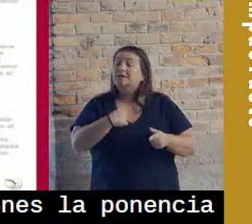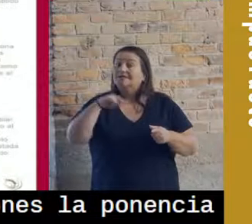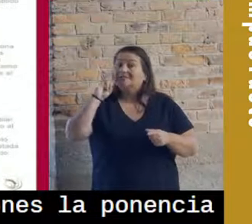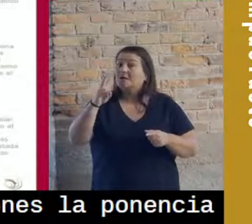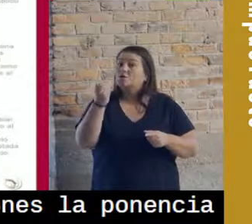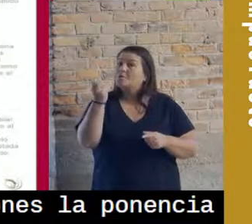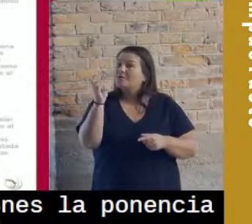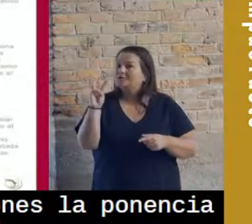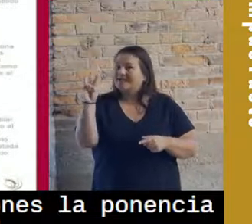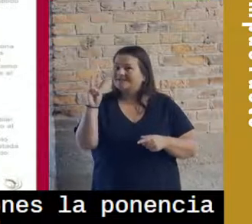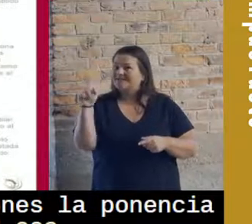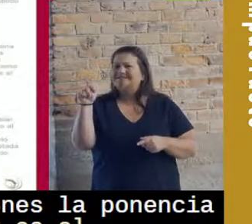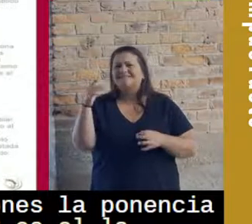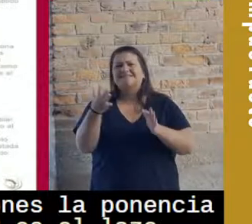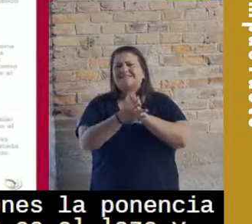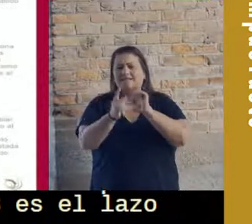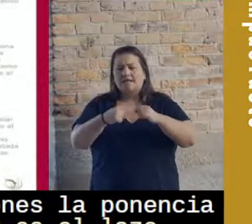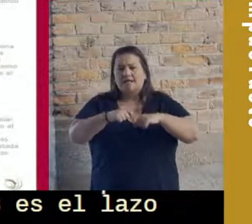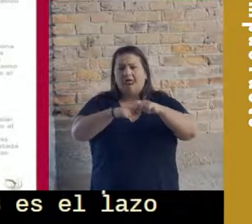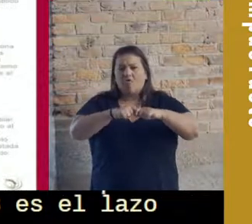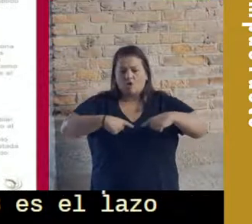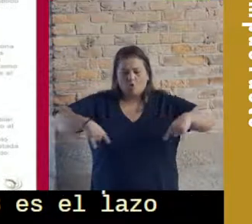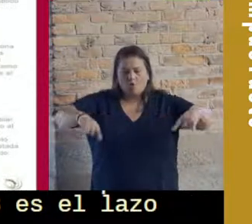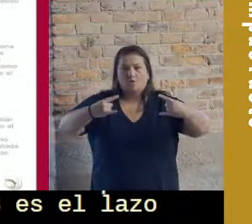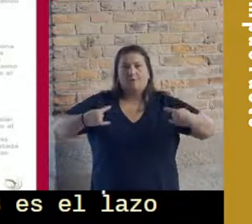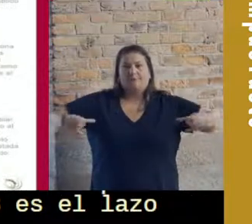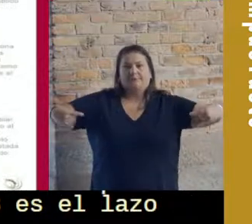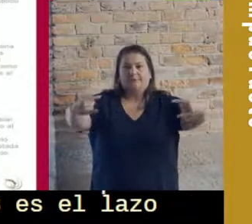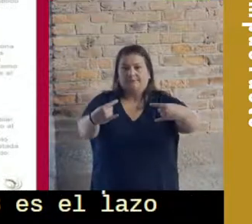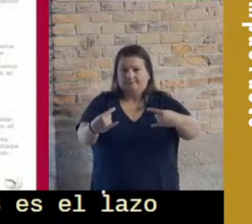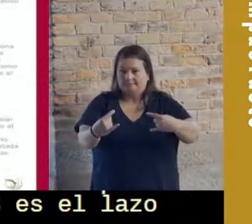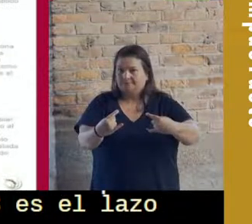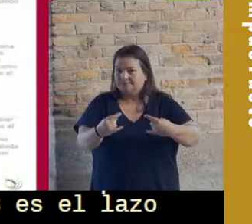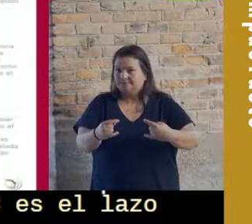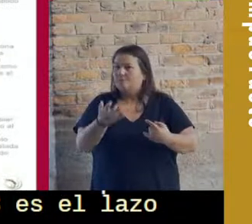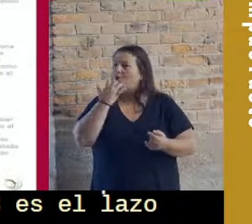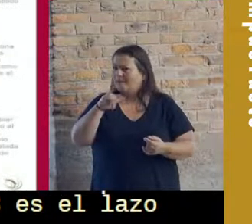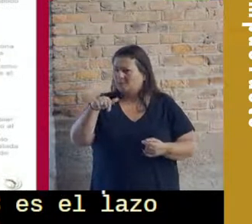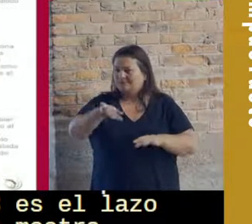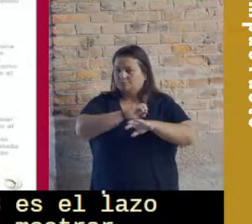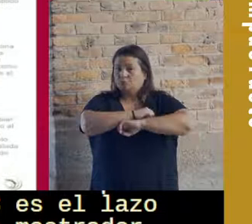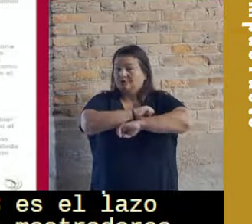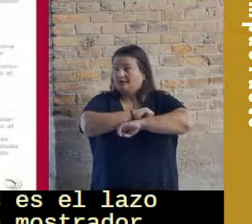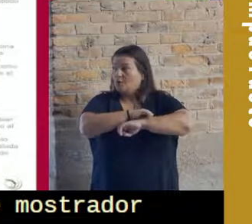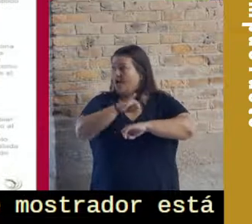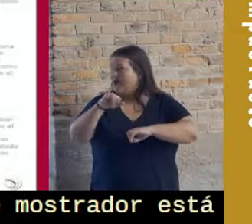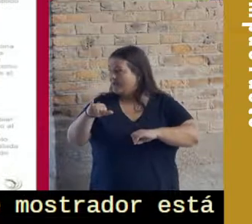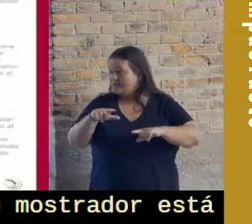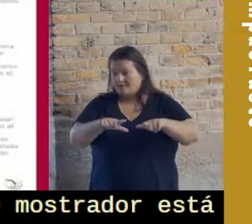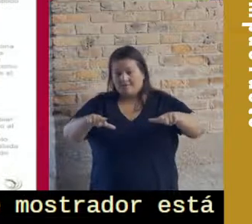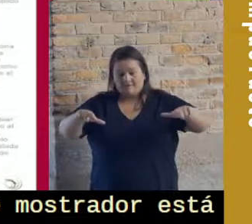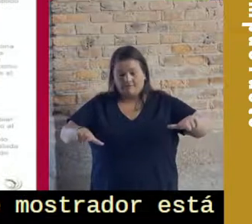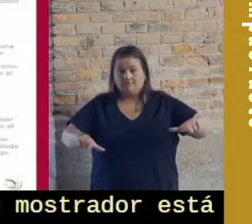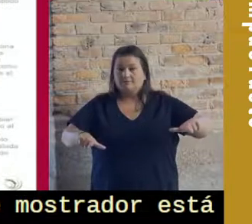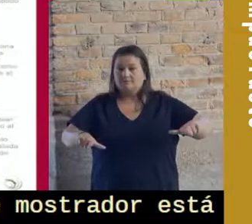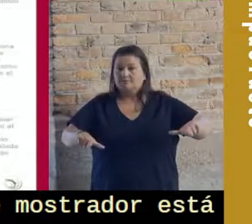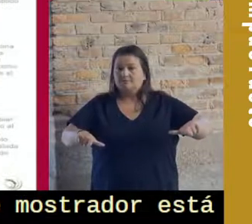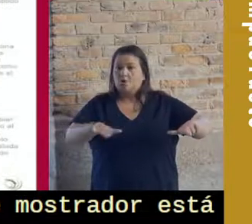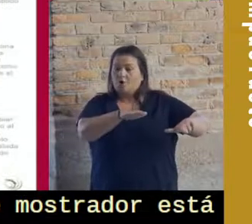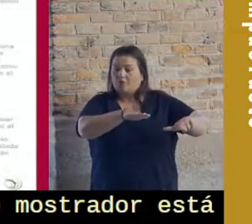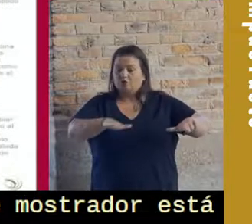veis el número tres Ese es el lazo de inducción veis está por ejemplo en este mostrador está puesto de manera